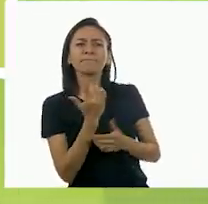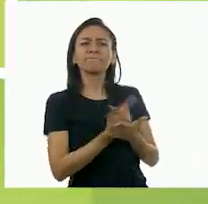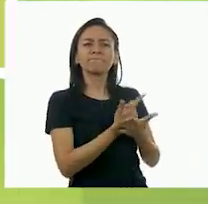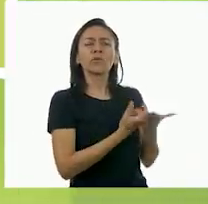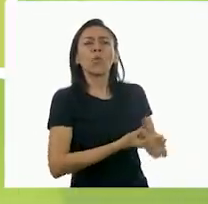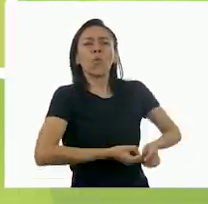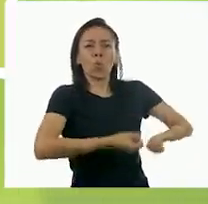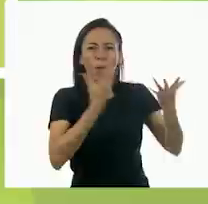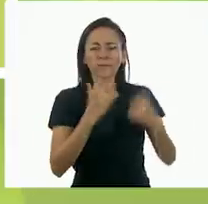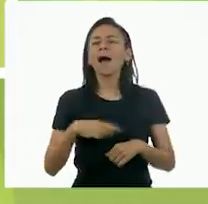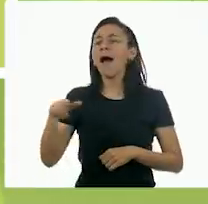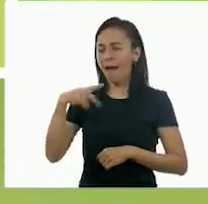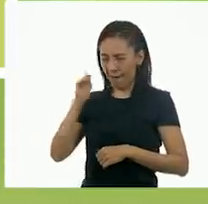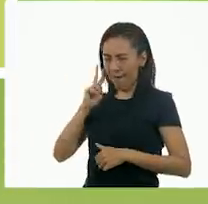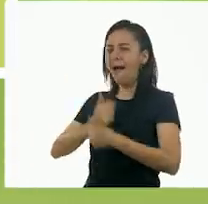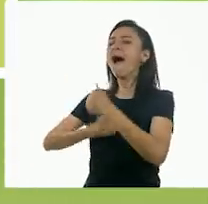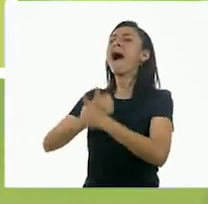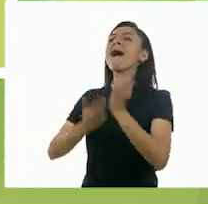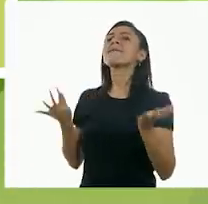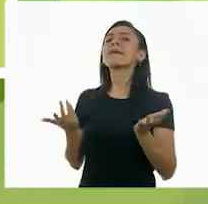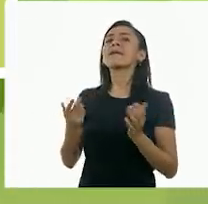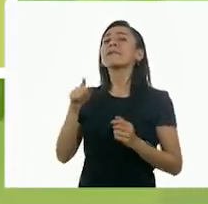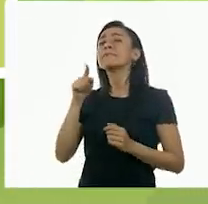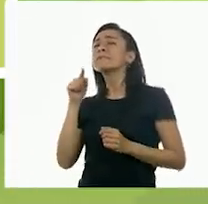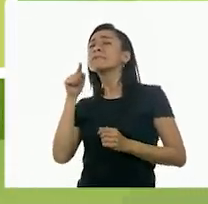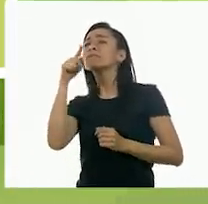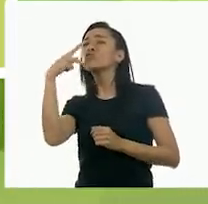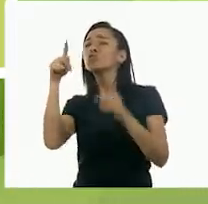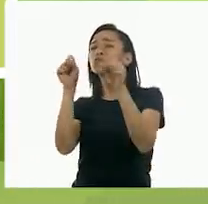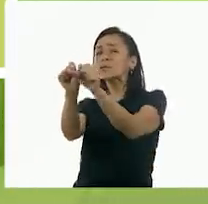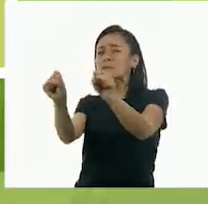¿Cuántos escalones hay para subir a tu salón?